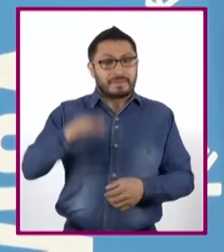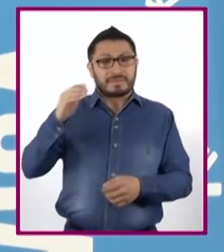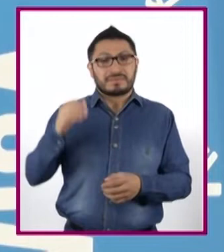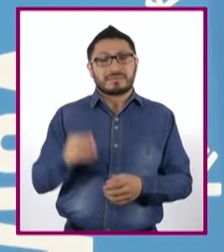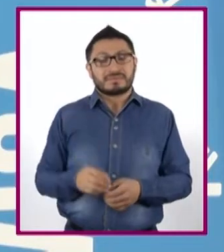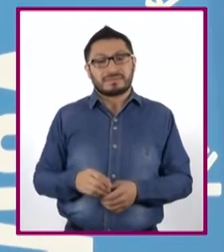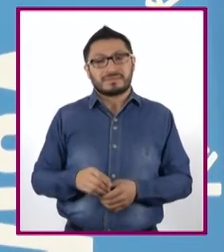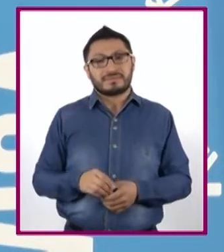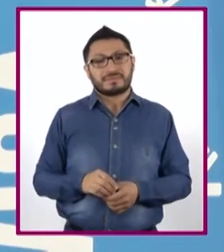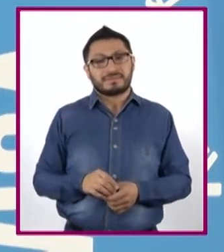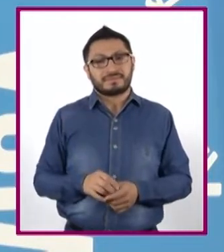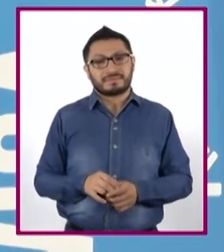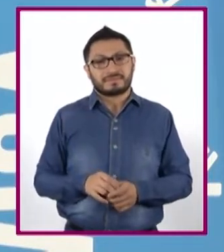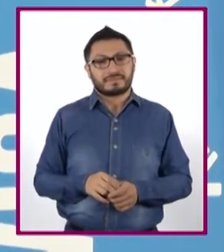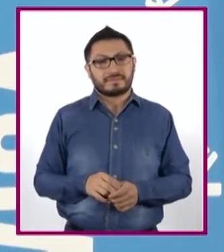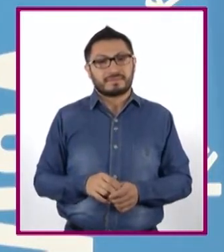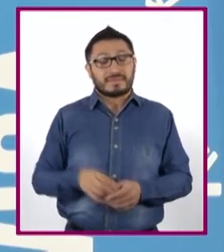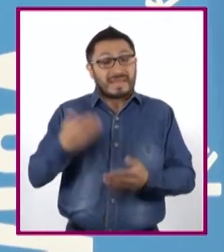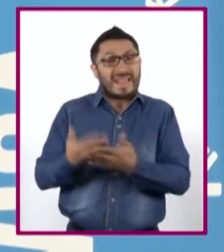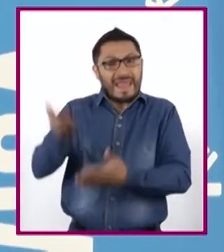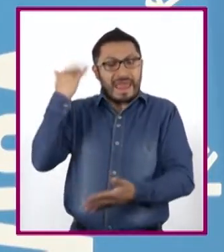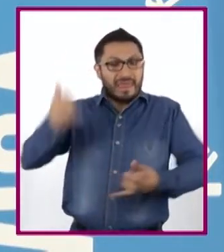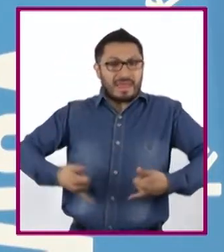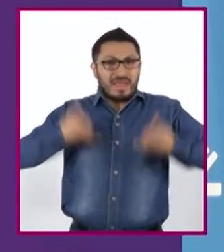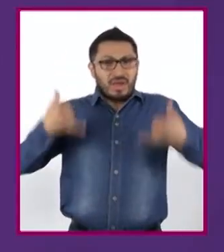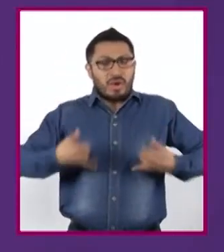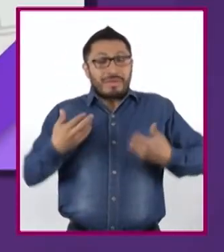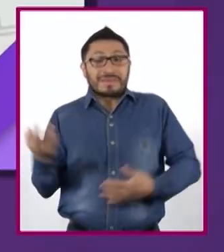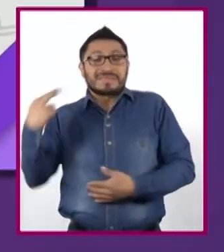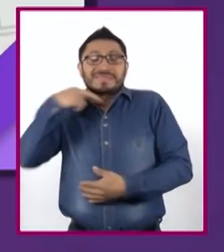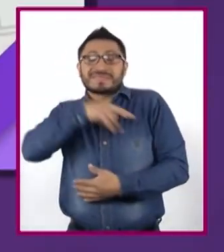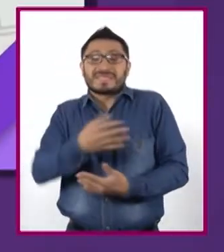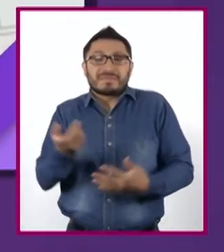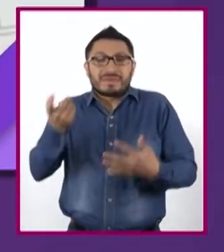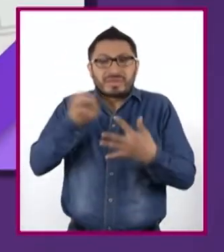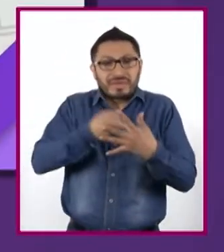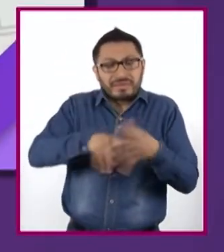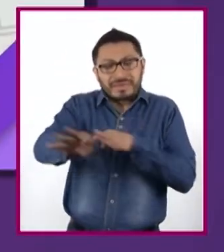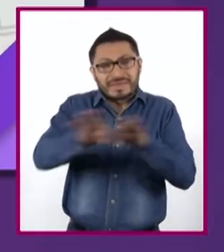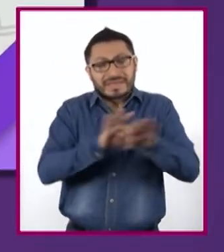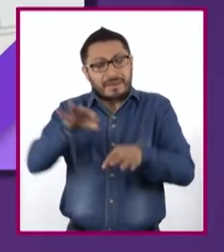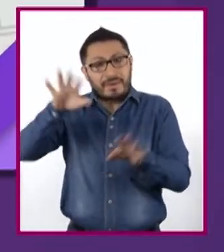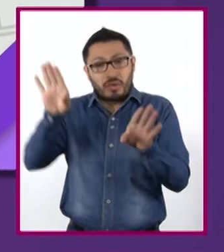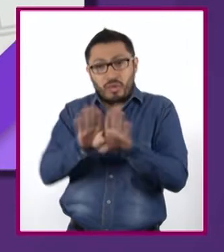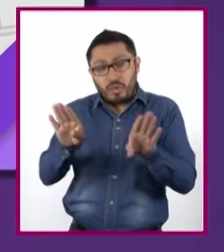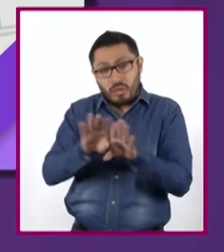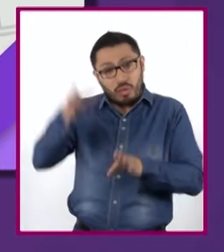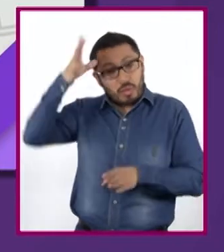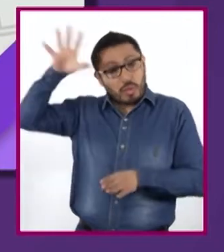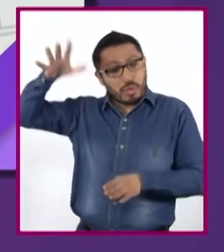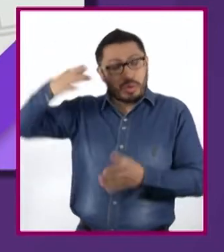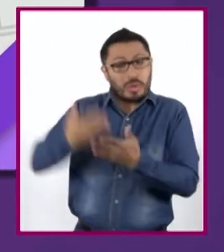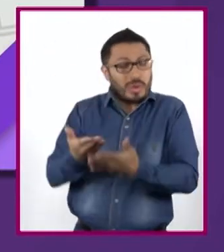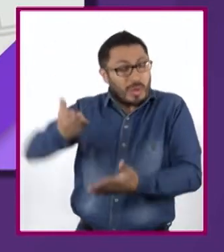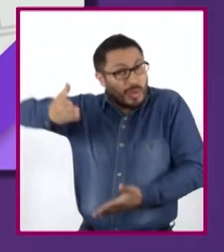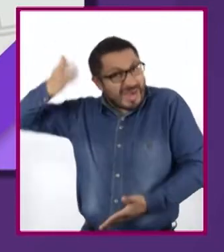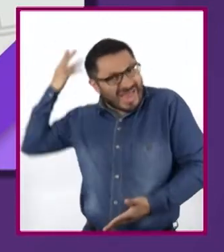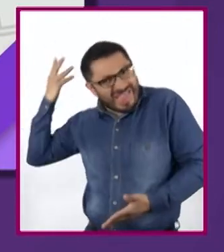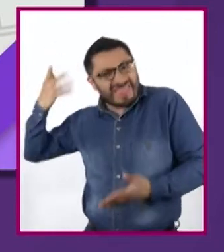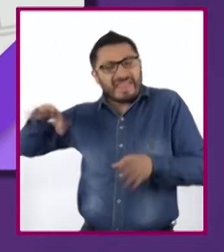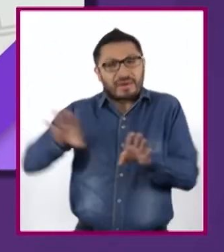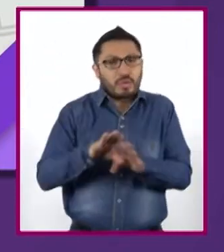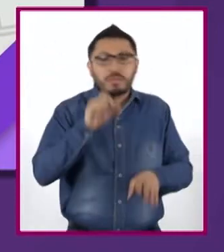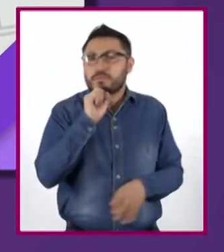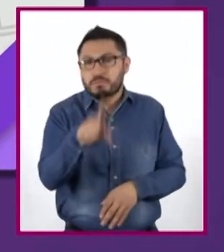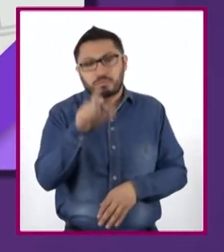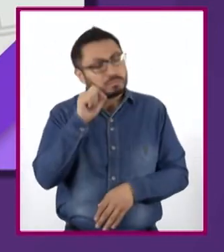ellos desde temprana edad se incorporaban a la vida adulta. Antes, las y los adolescentes tenían las mismas obligaciones que